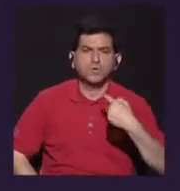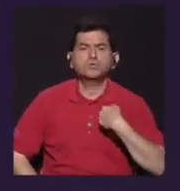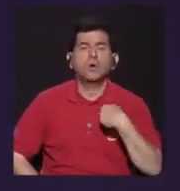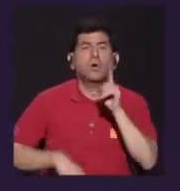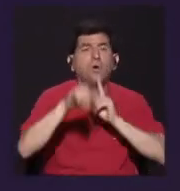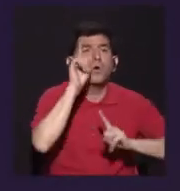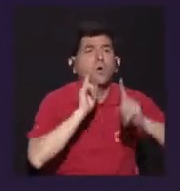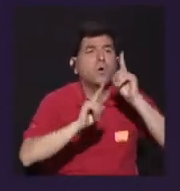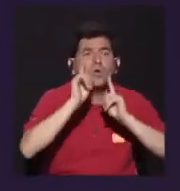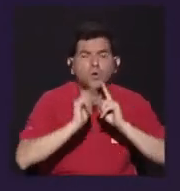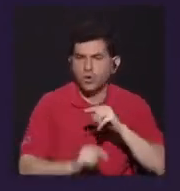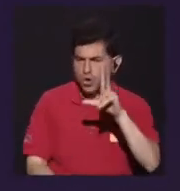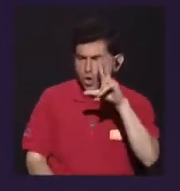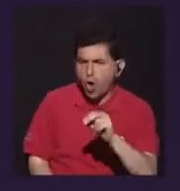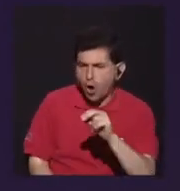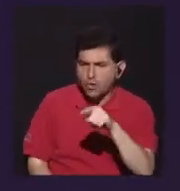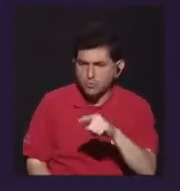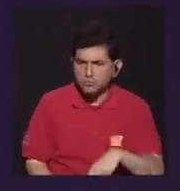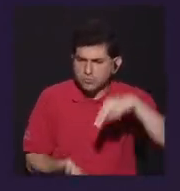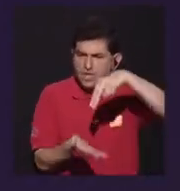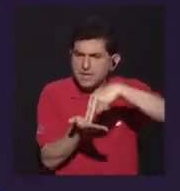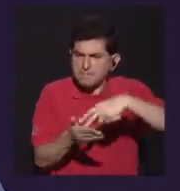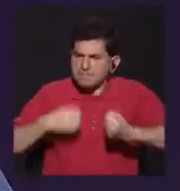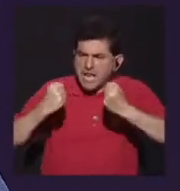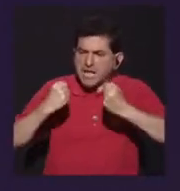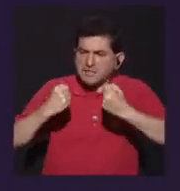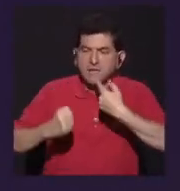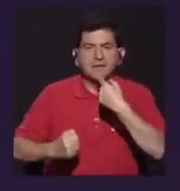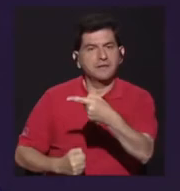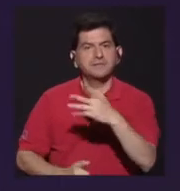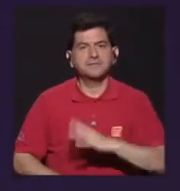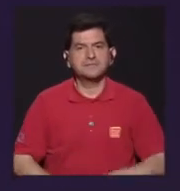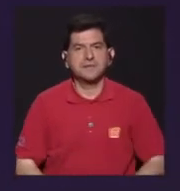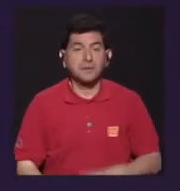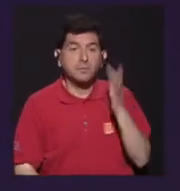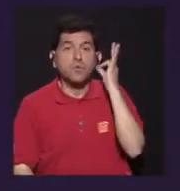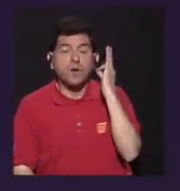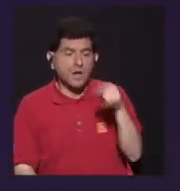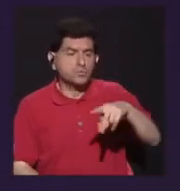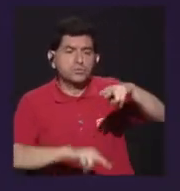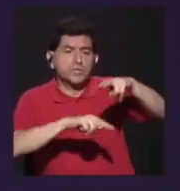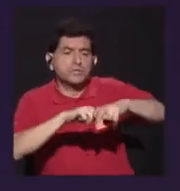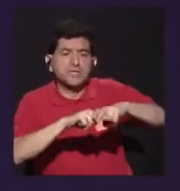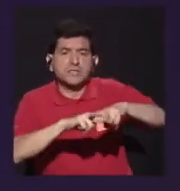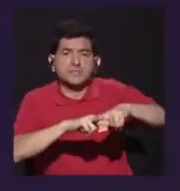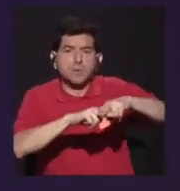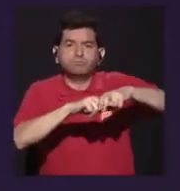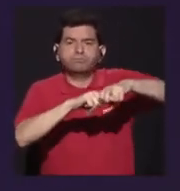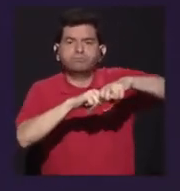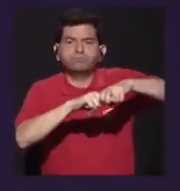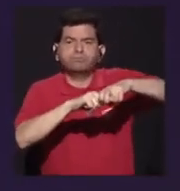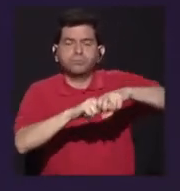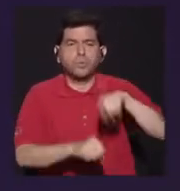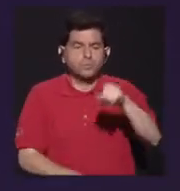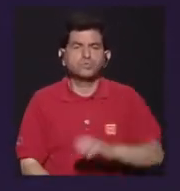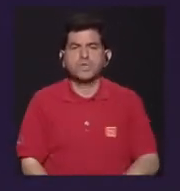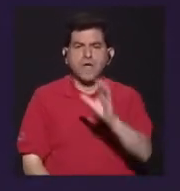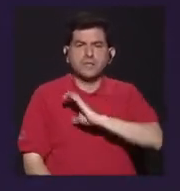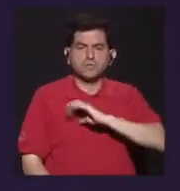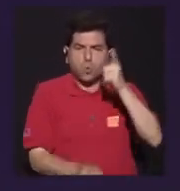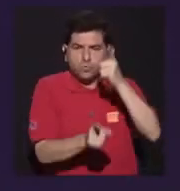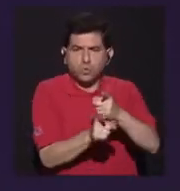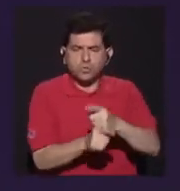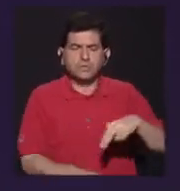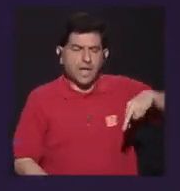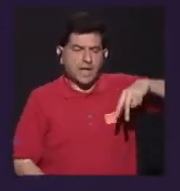lloro, entonces no llore, levántese y sea valiente, por ejemplo, frases. Mujeres, siéntese con las piernas cerradas, compórtese de cierta manera,